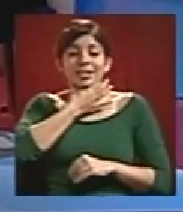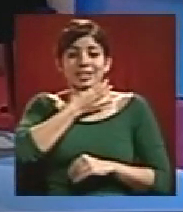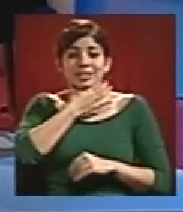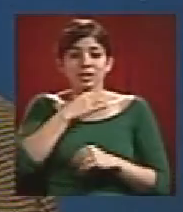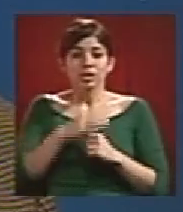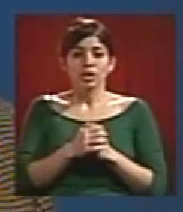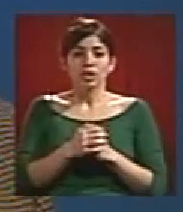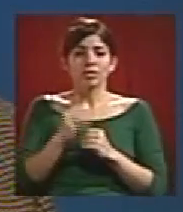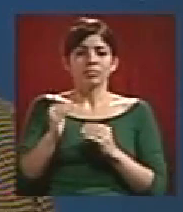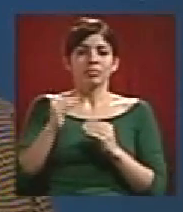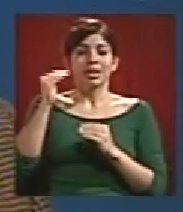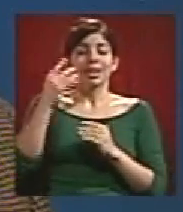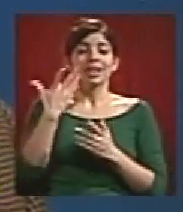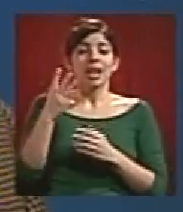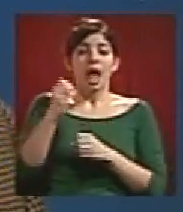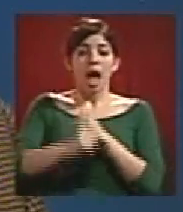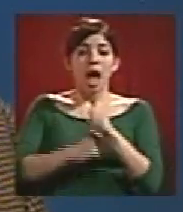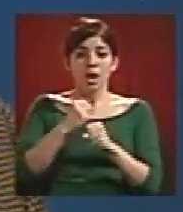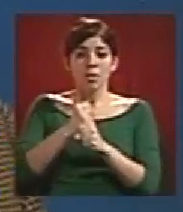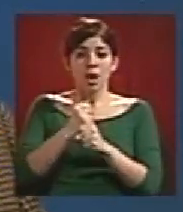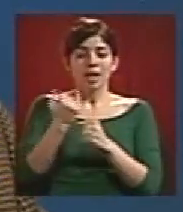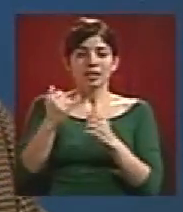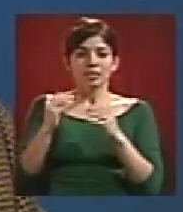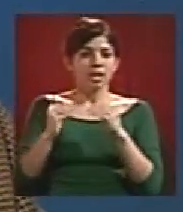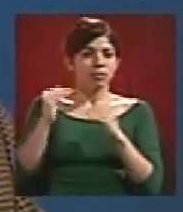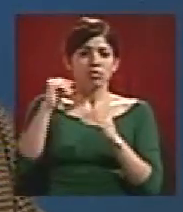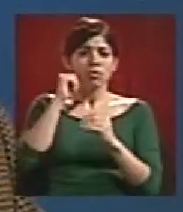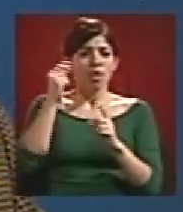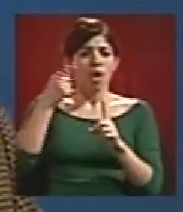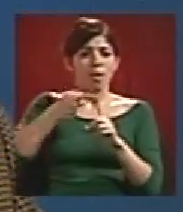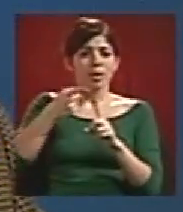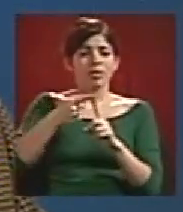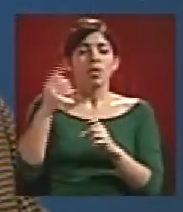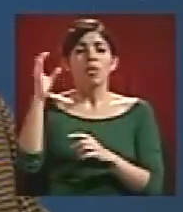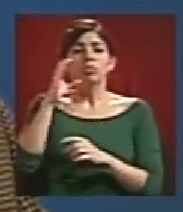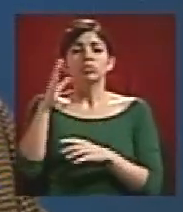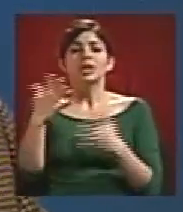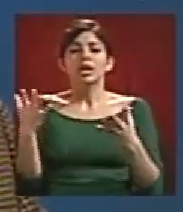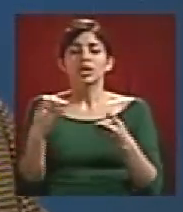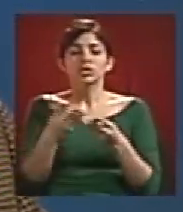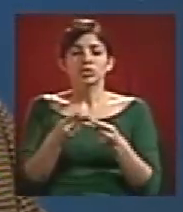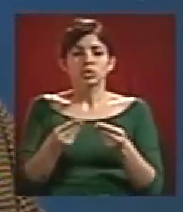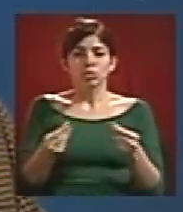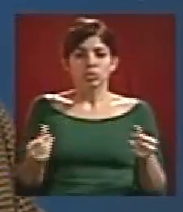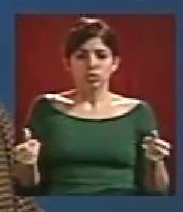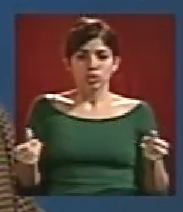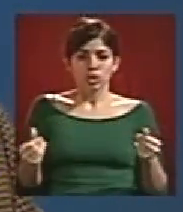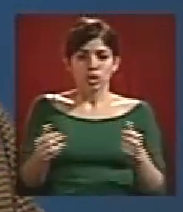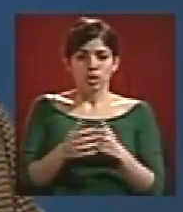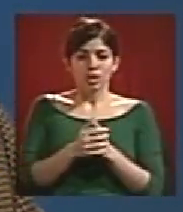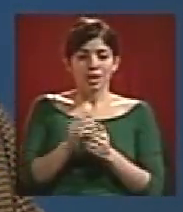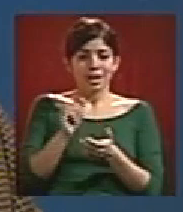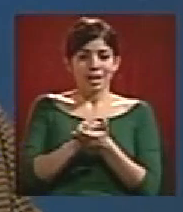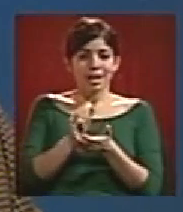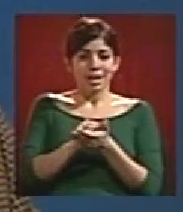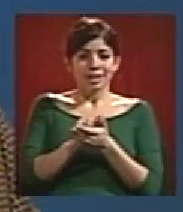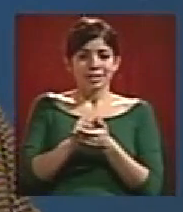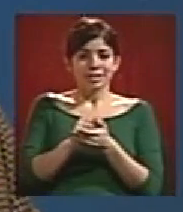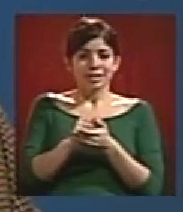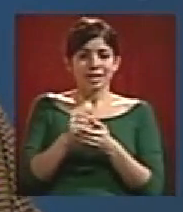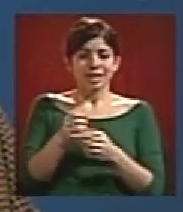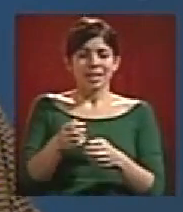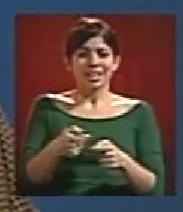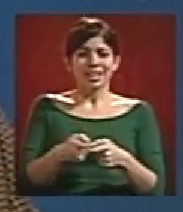interanual, ya no es un objetivo de política per se. Ahora el tema es una solución de liquidez, de restricción